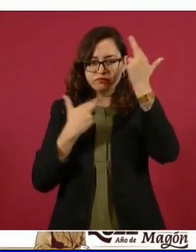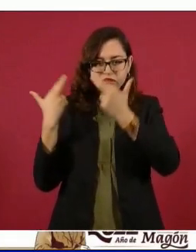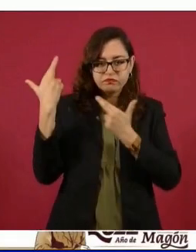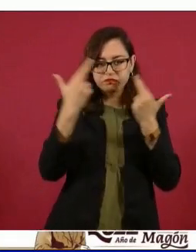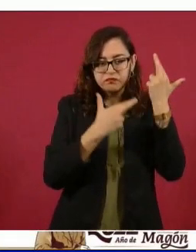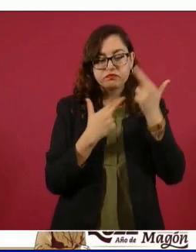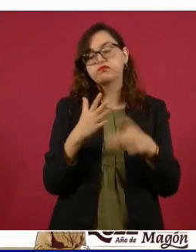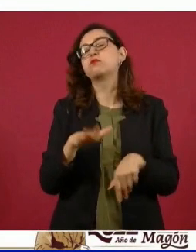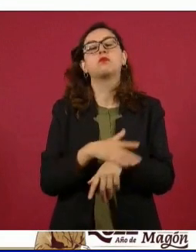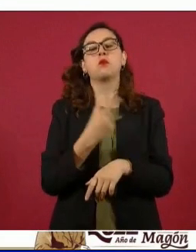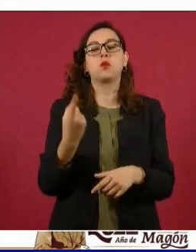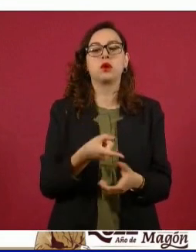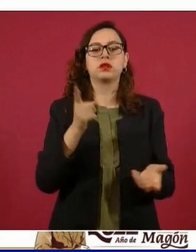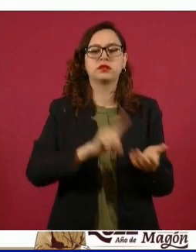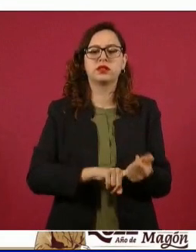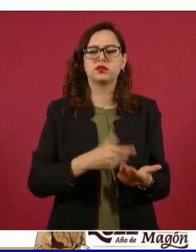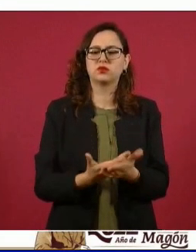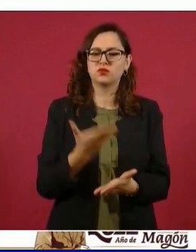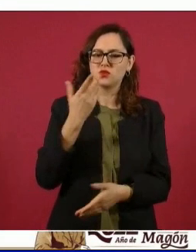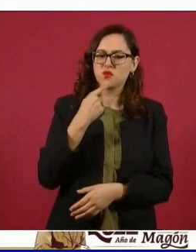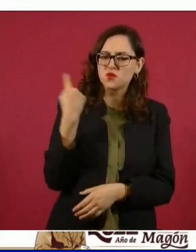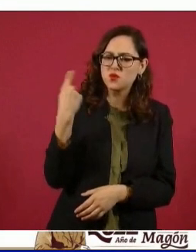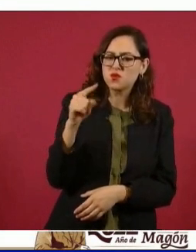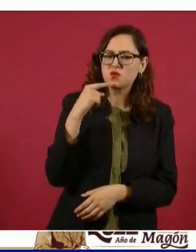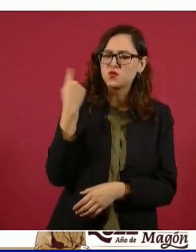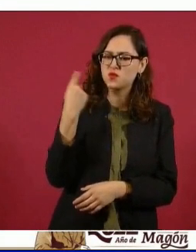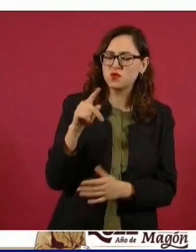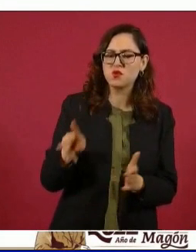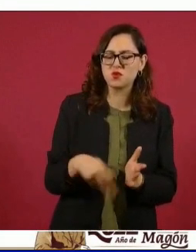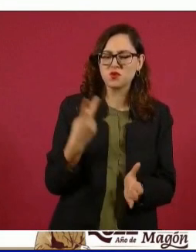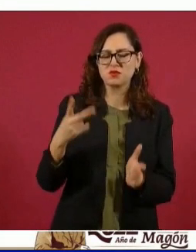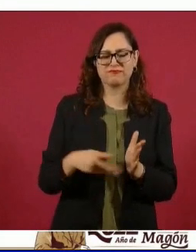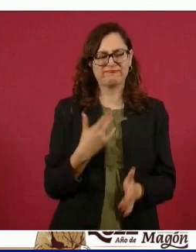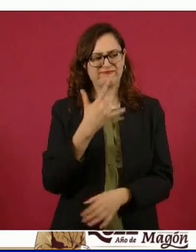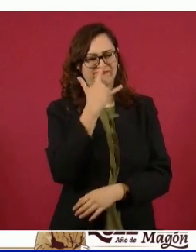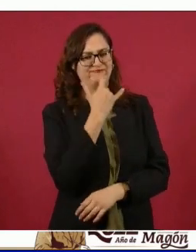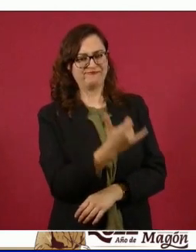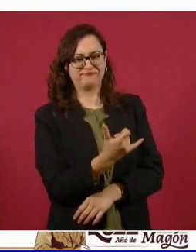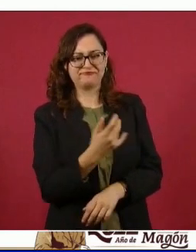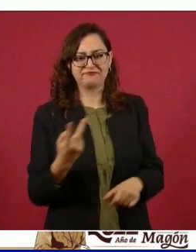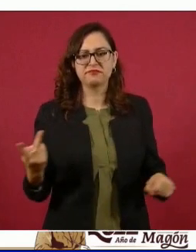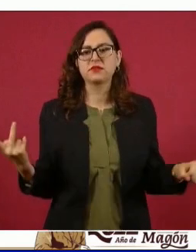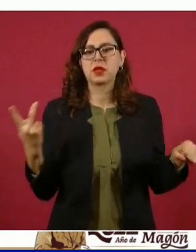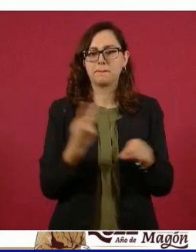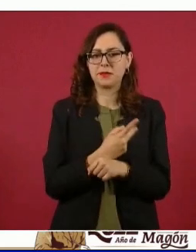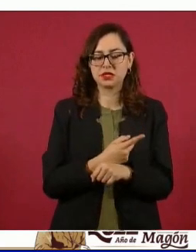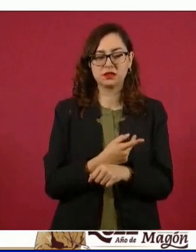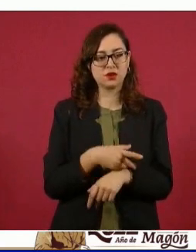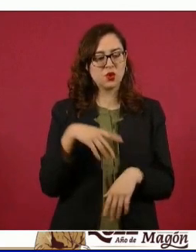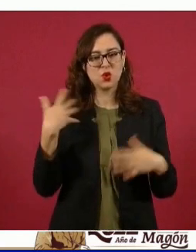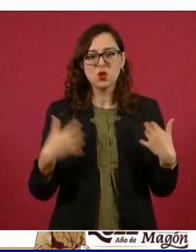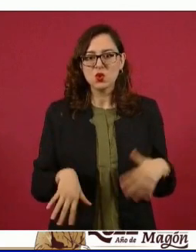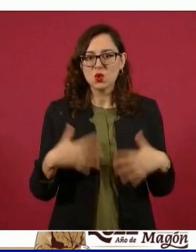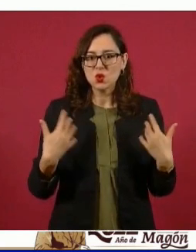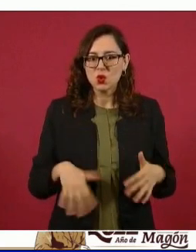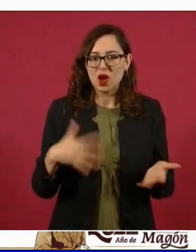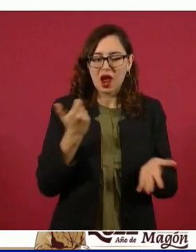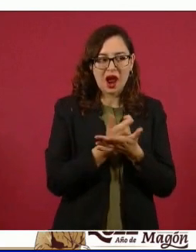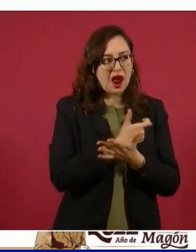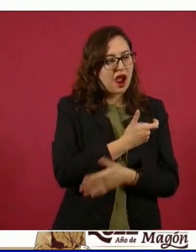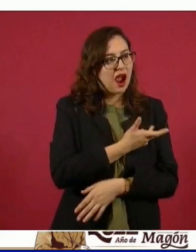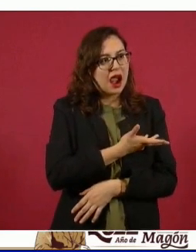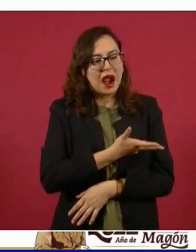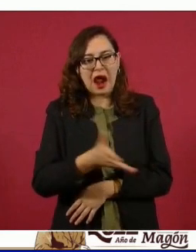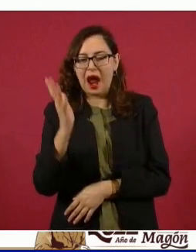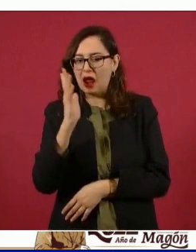habían recibido en la app de Litro por Litro. La mayoría de las quejas era por lo caro del precio en comparación con las